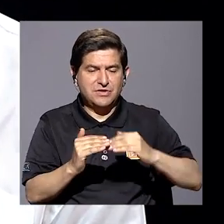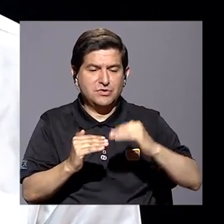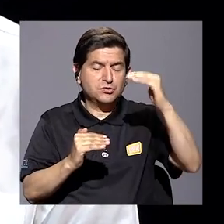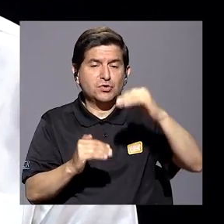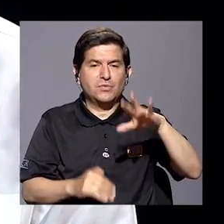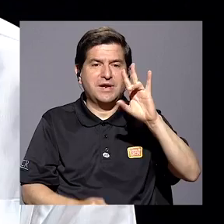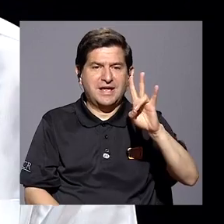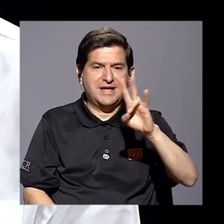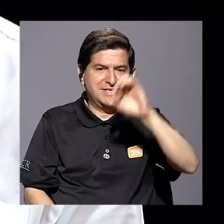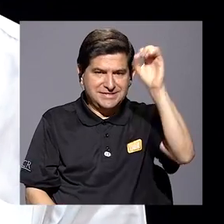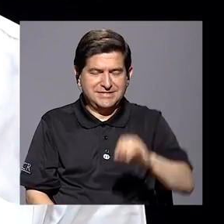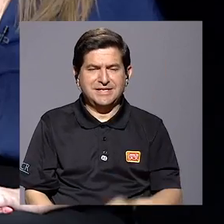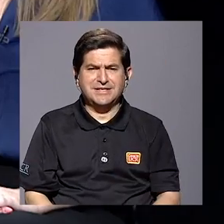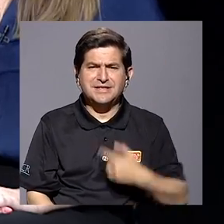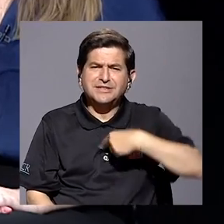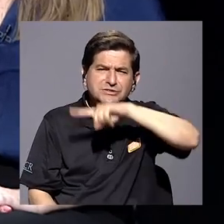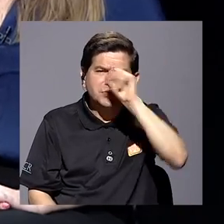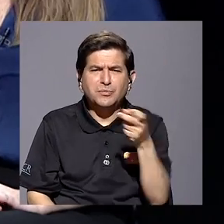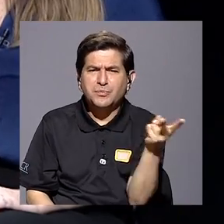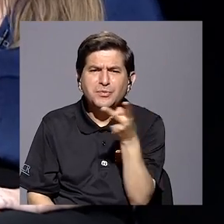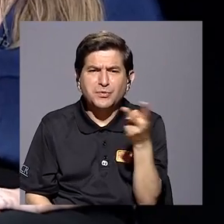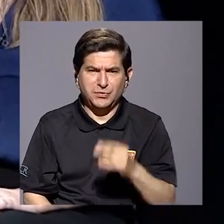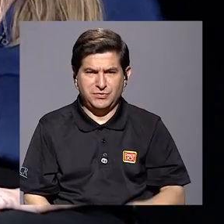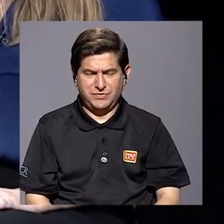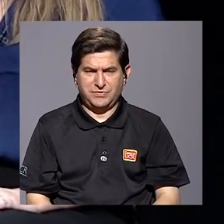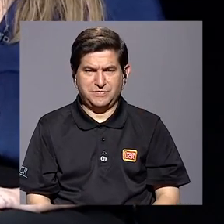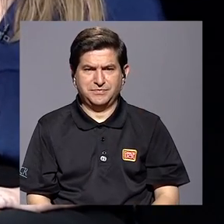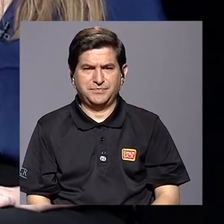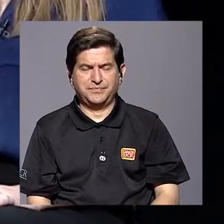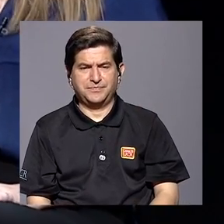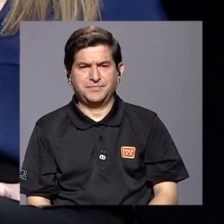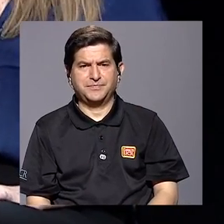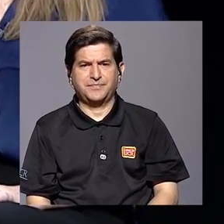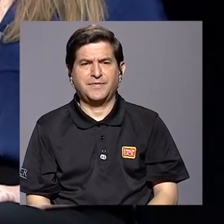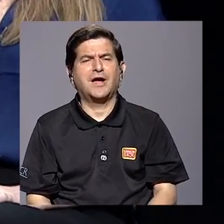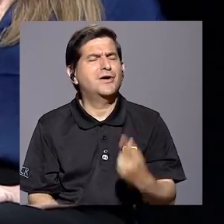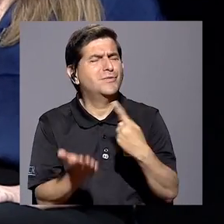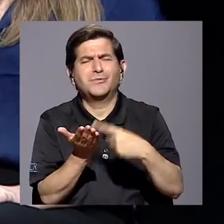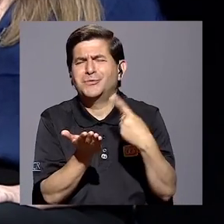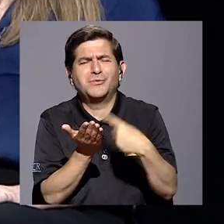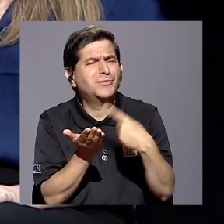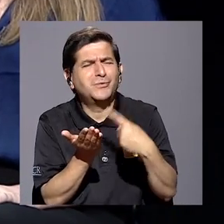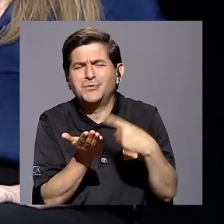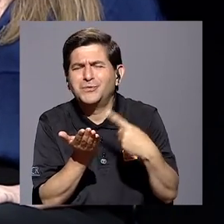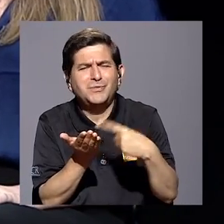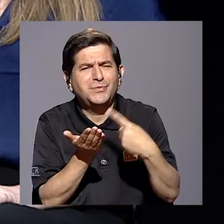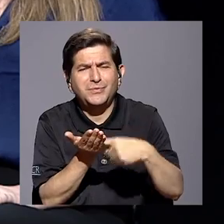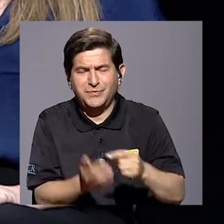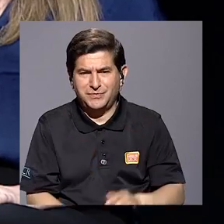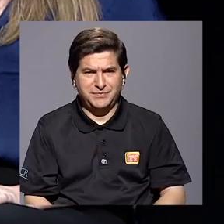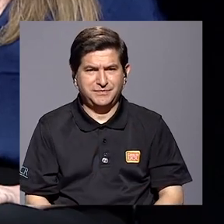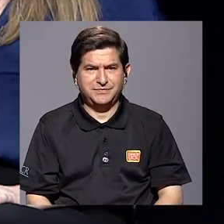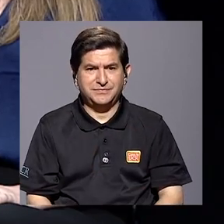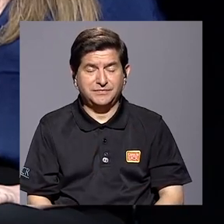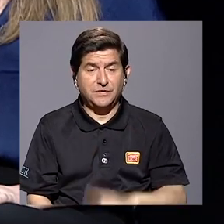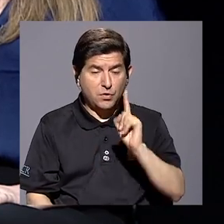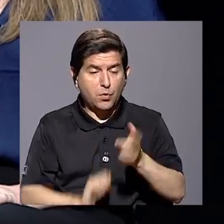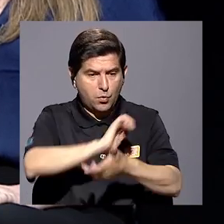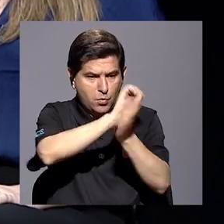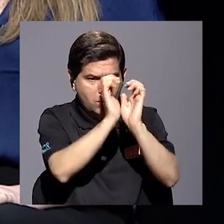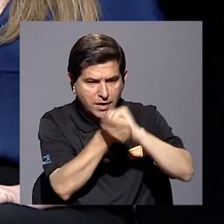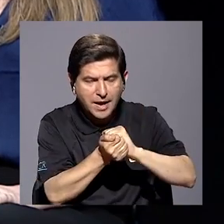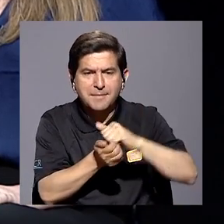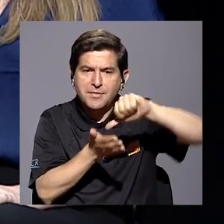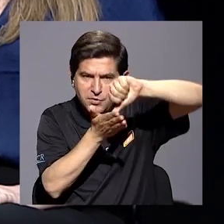con déficits superiores al 7 porque quiero hacerles una pregunta a ambos sofía se ha discutido mucho sobre lo siguiente fue